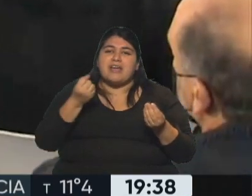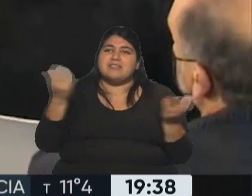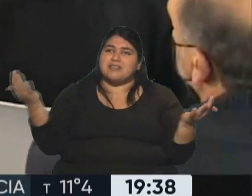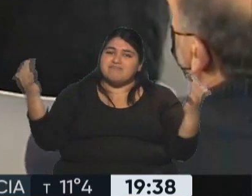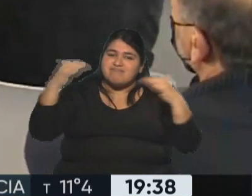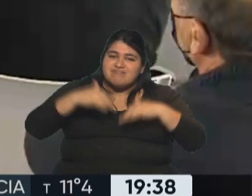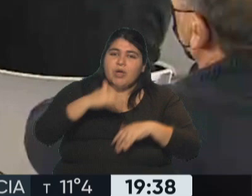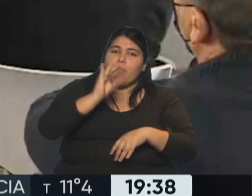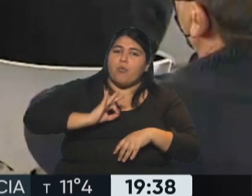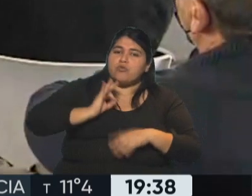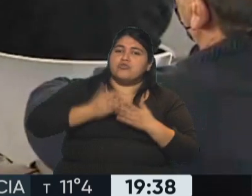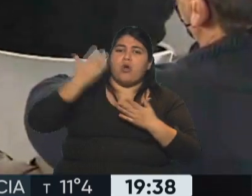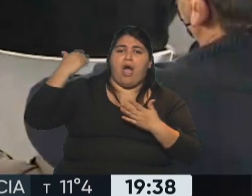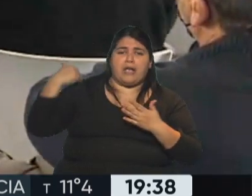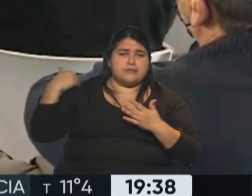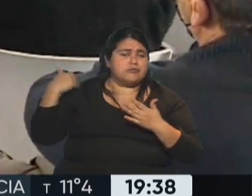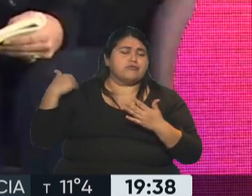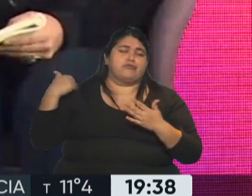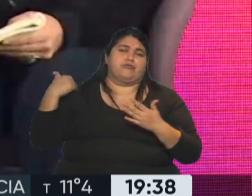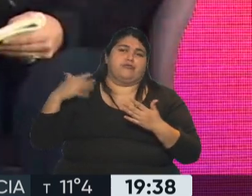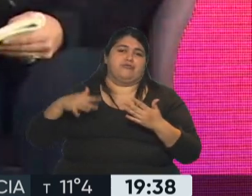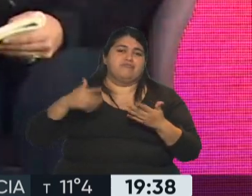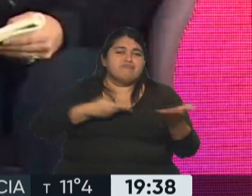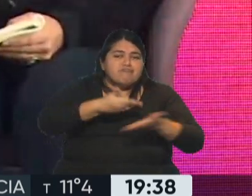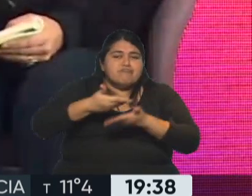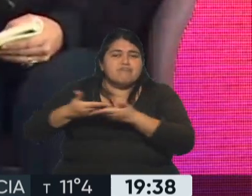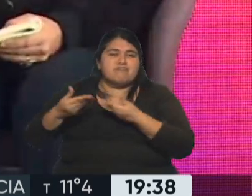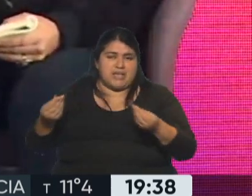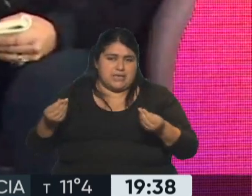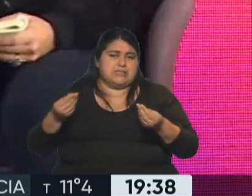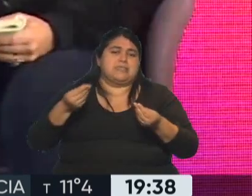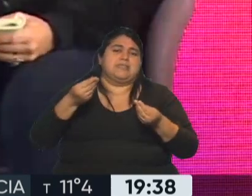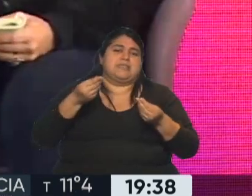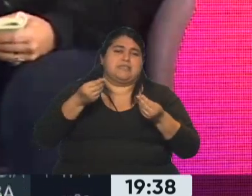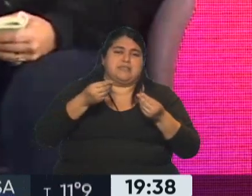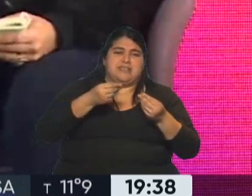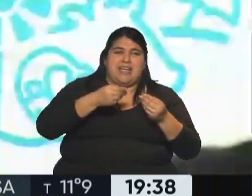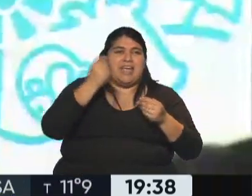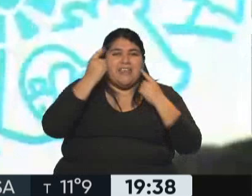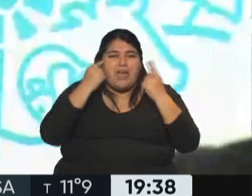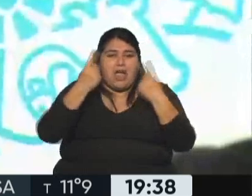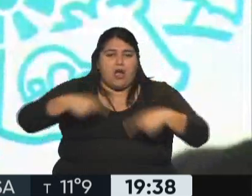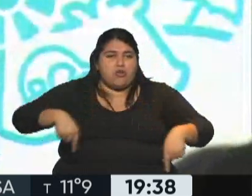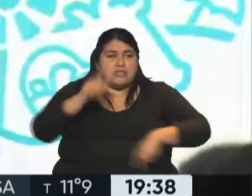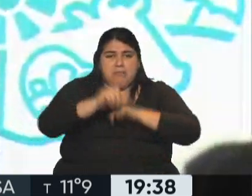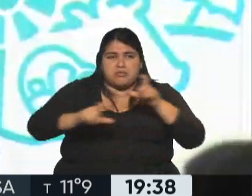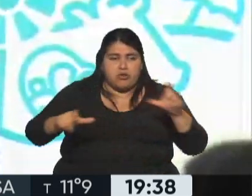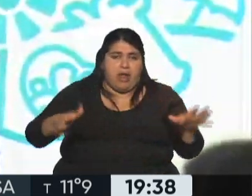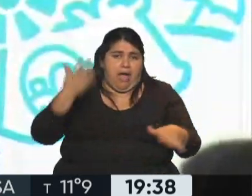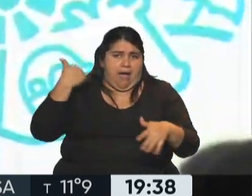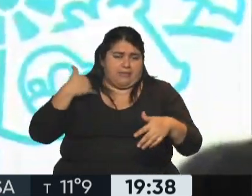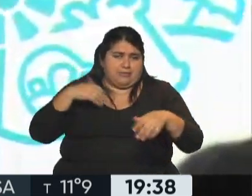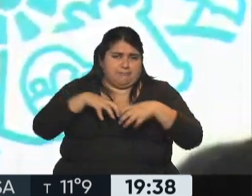Durante los años anteriores se había roto que es la relación entre las diferentes industrias creativas y sus públicos Entonces tenemos